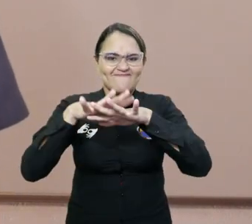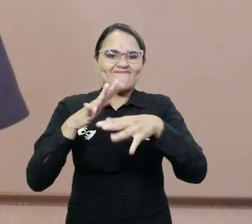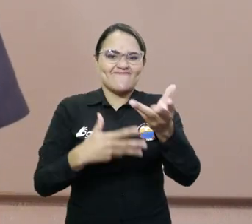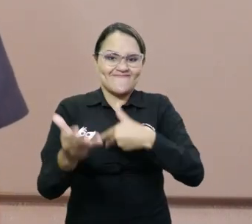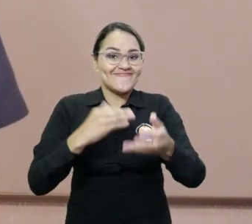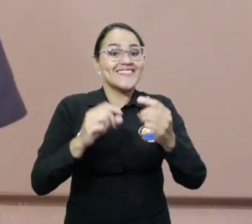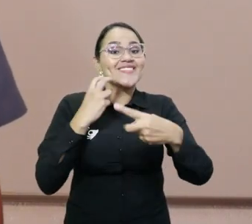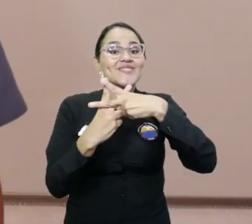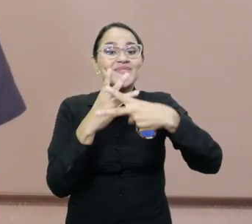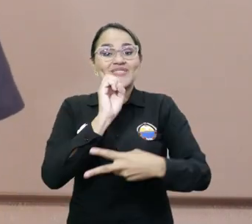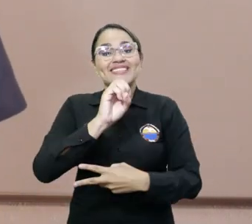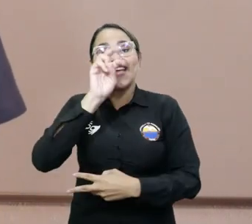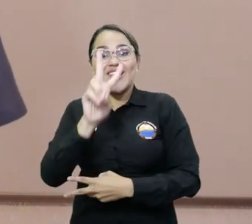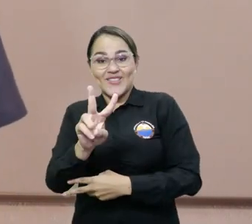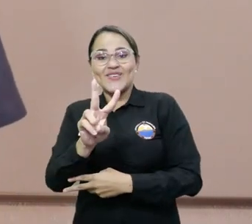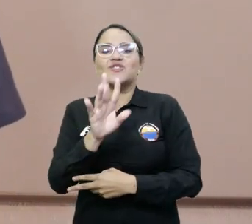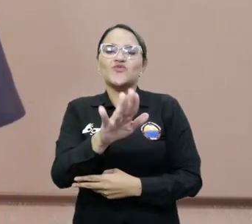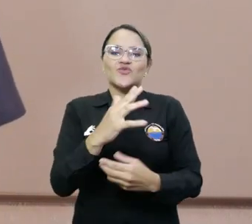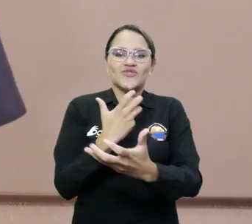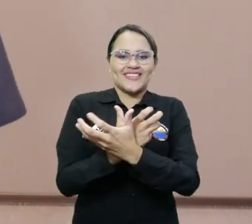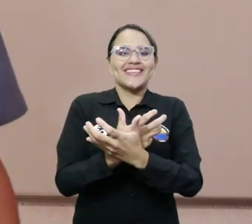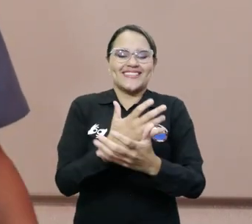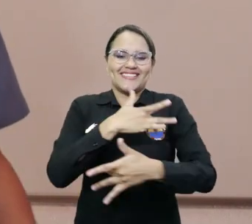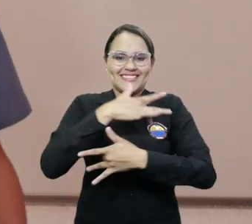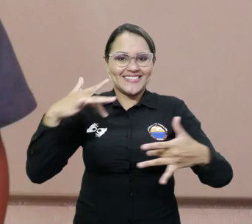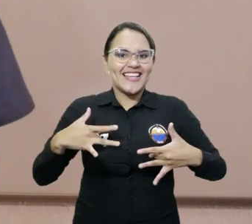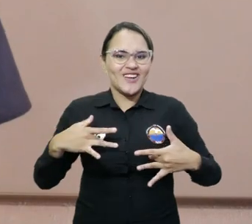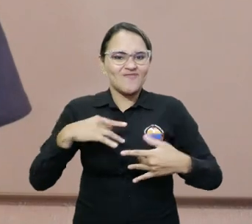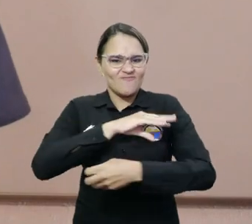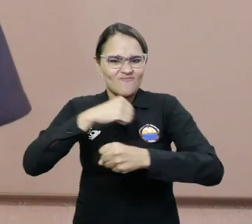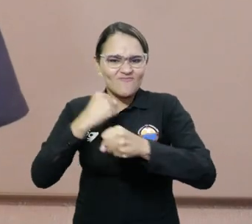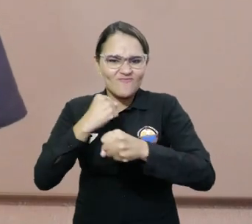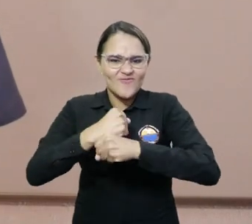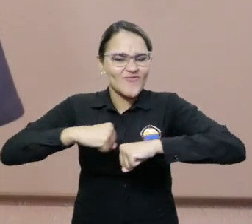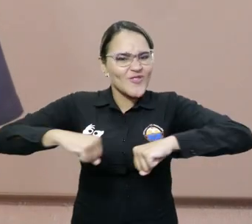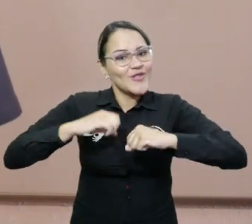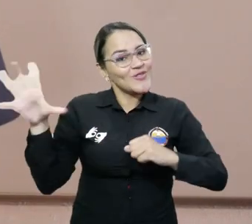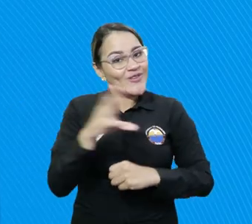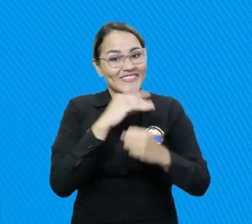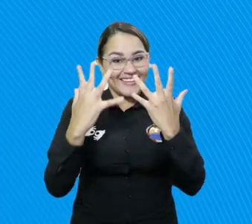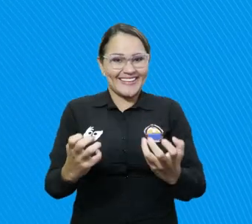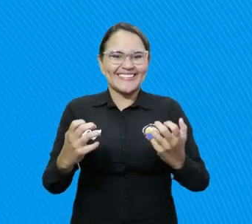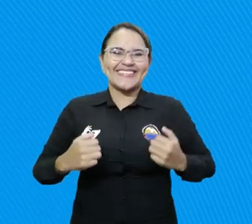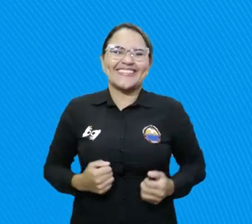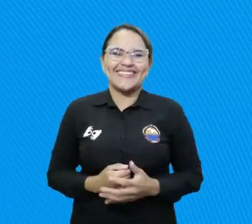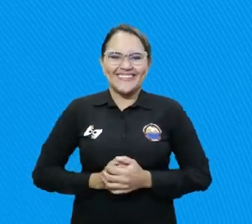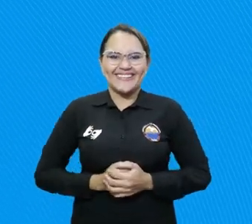02 en el tarjetón Ciencias de la Salud, la gestión que todos queremos.